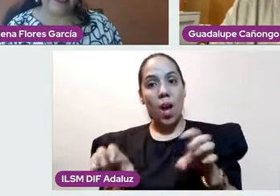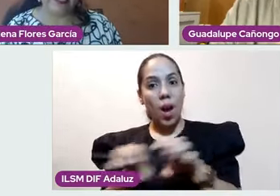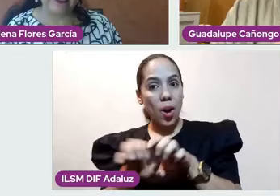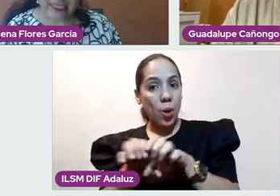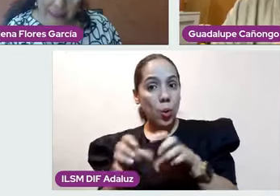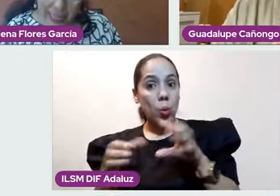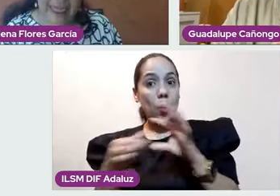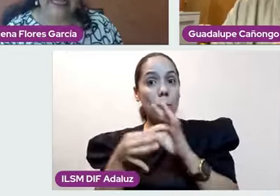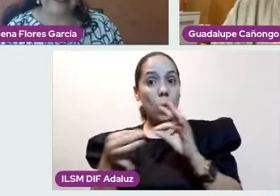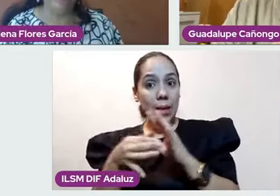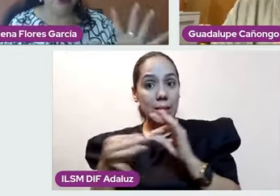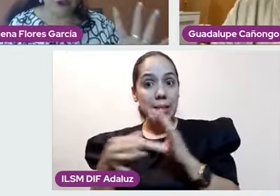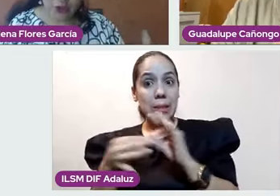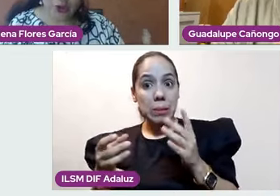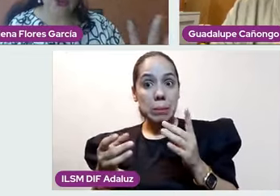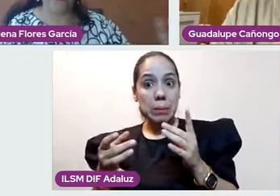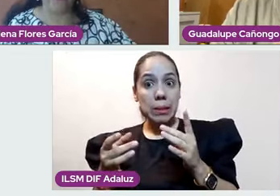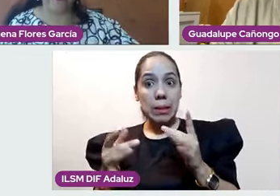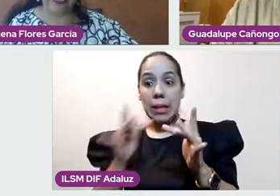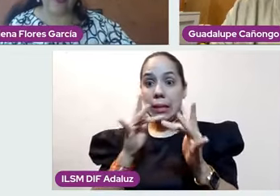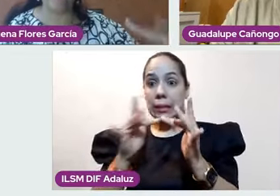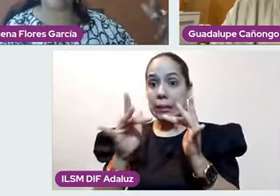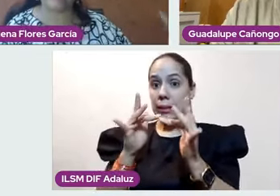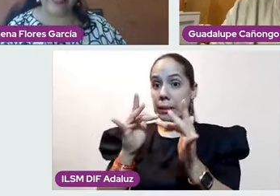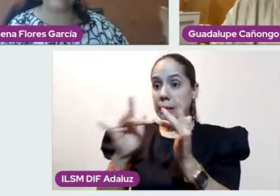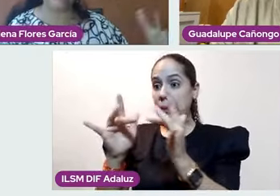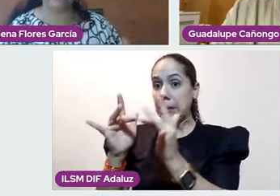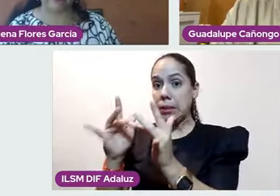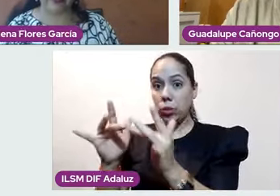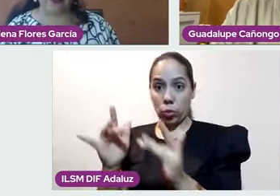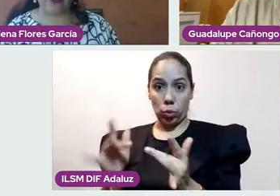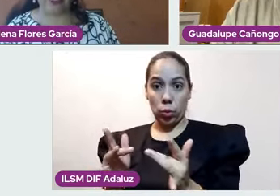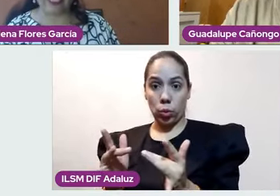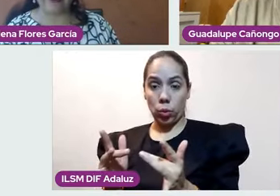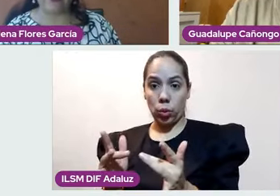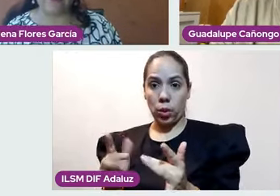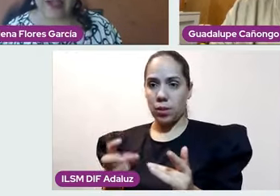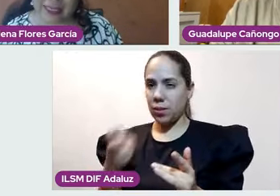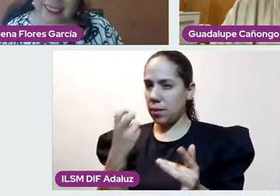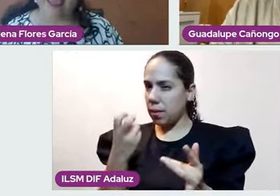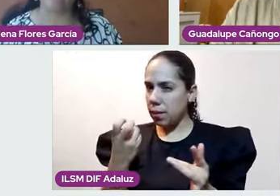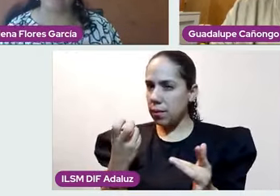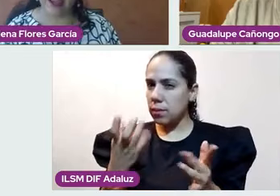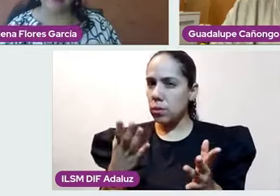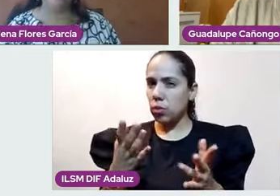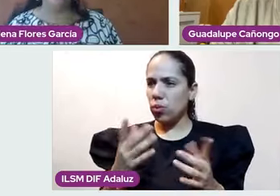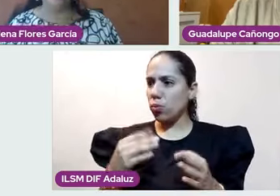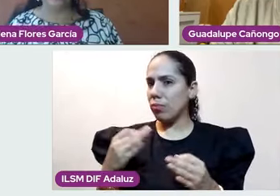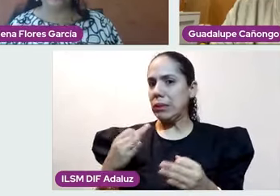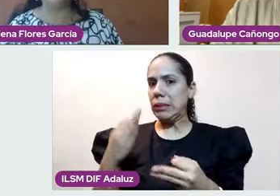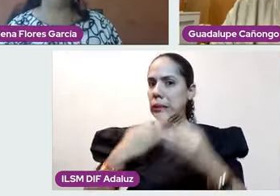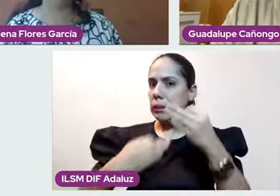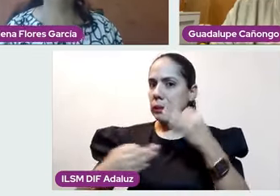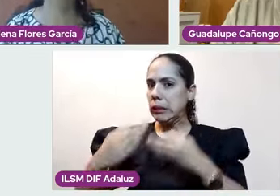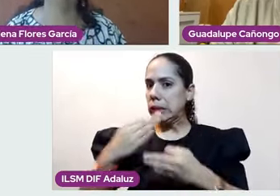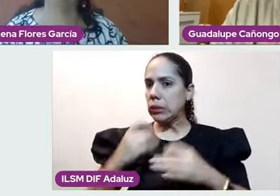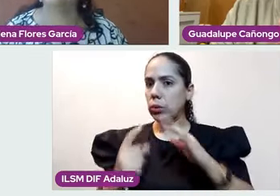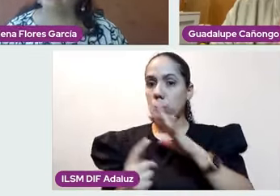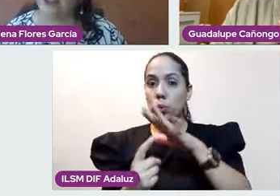en materia digital, no solo de lo que es la tecnología, sino me parece abonar en